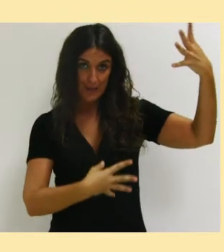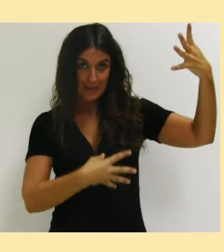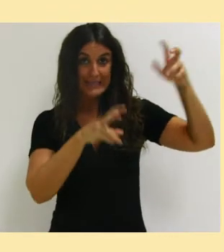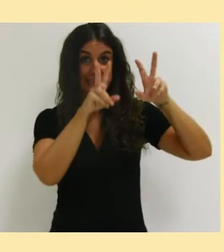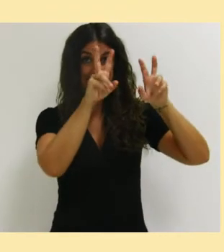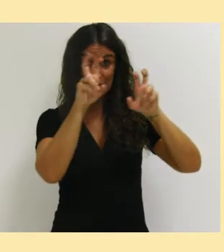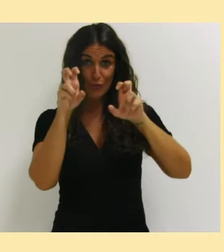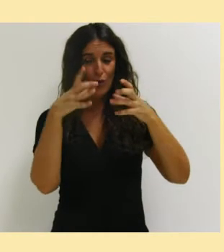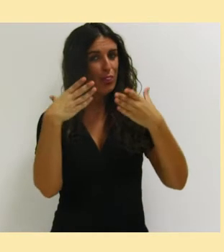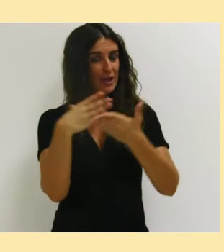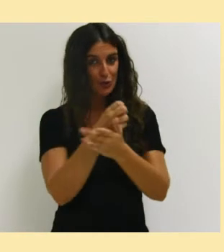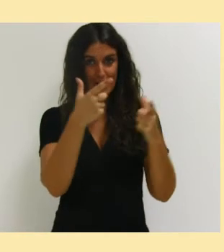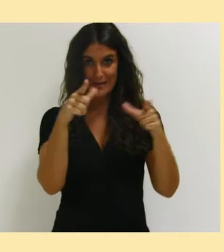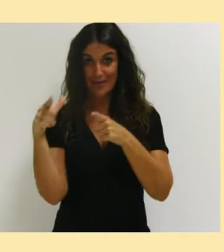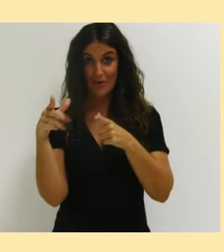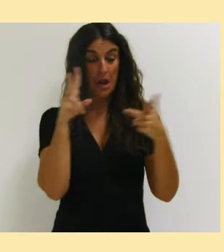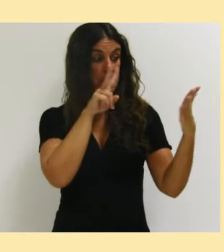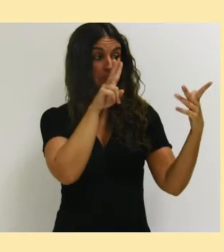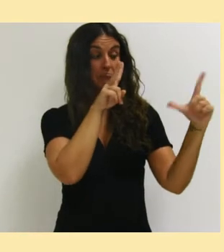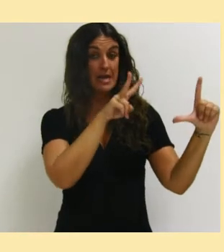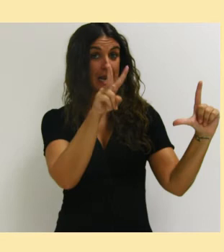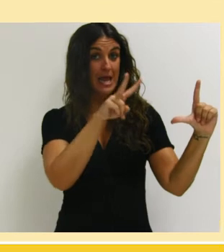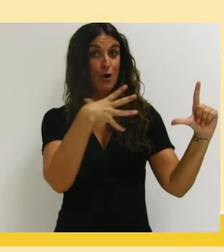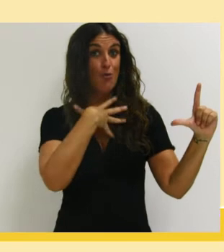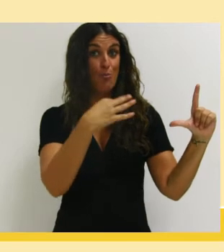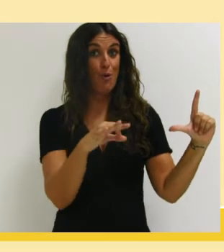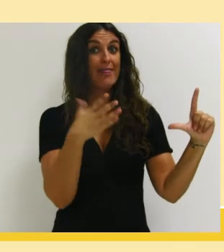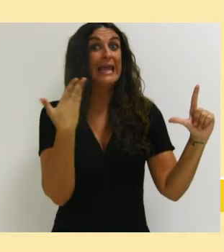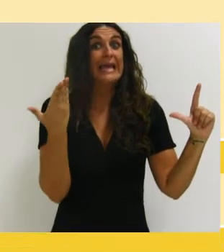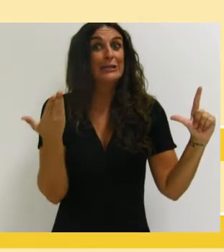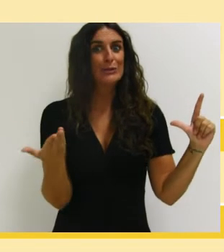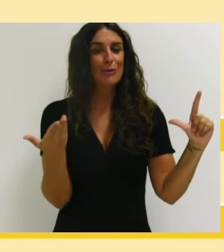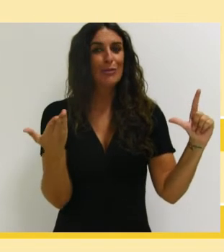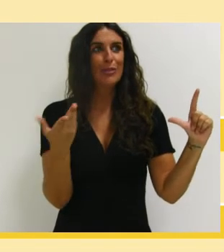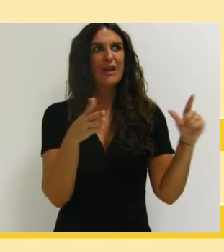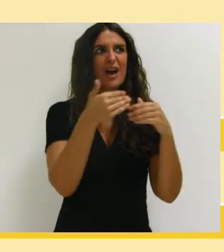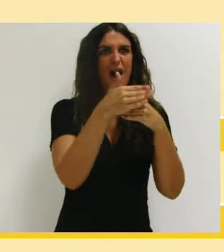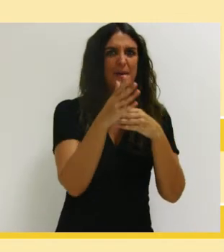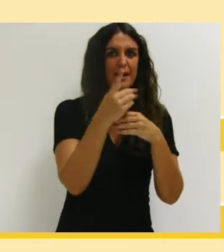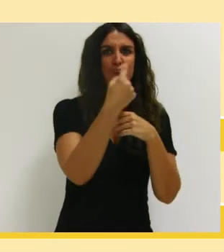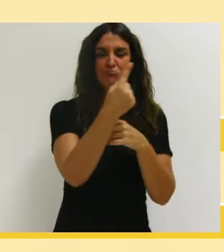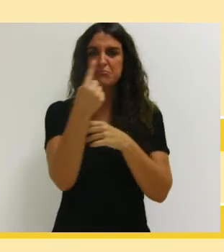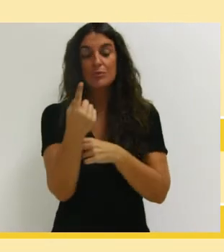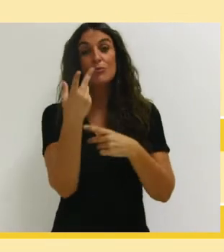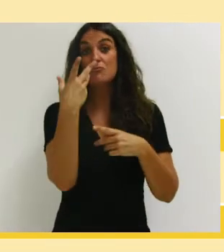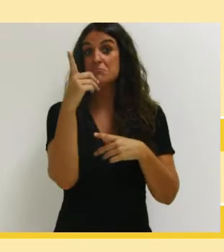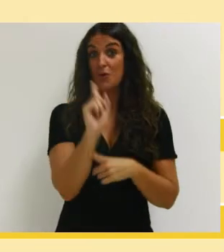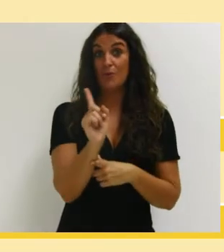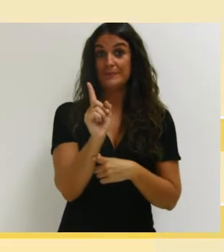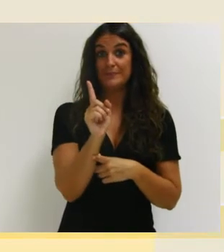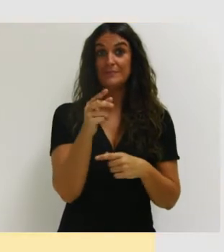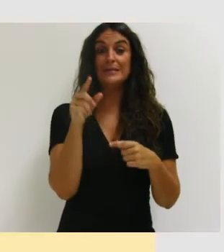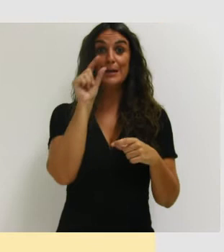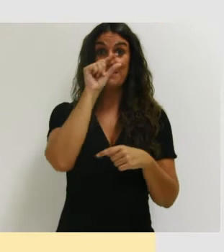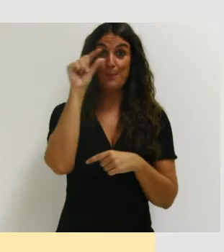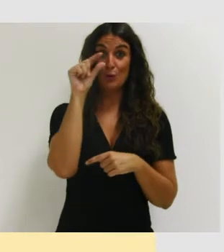cada sección y puedes leerlos. Así no tienes que abrir uno a uno. El botón